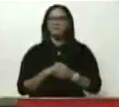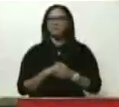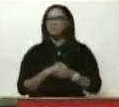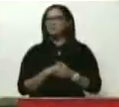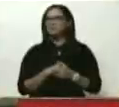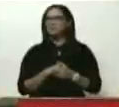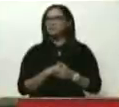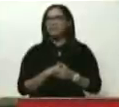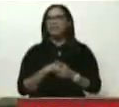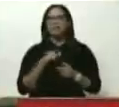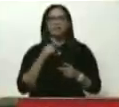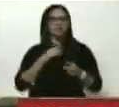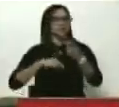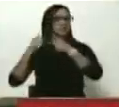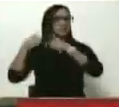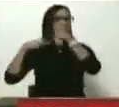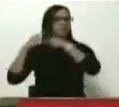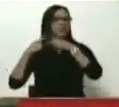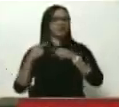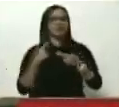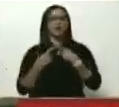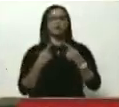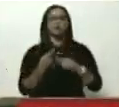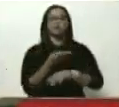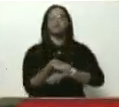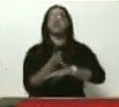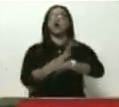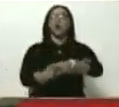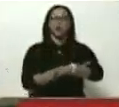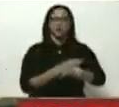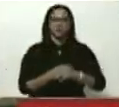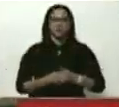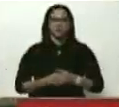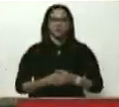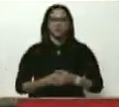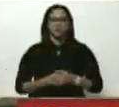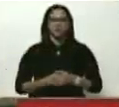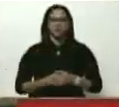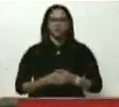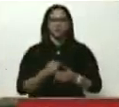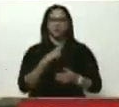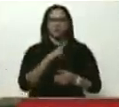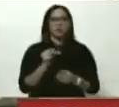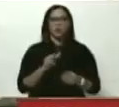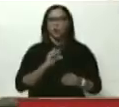Y si echamos para atrás, la cosa es más grave todavía. Entonces